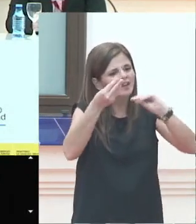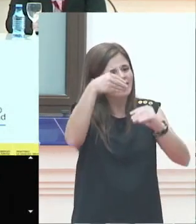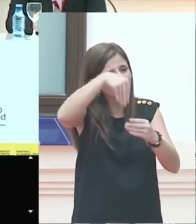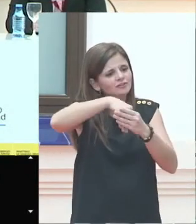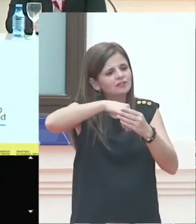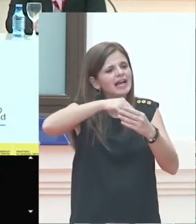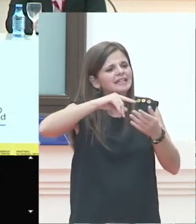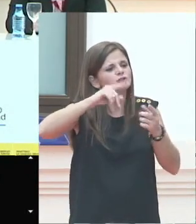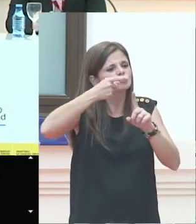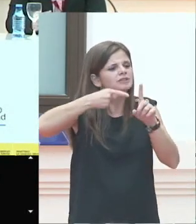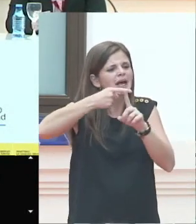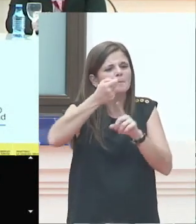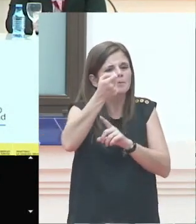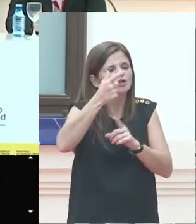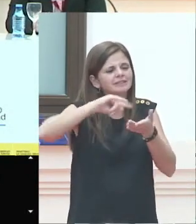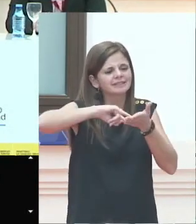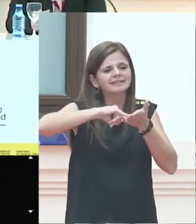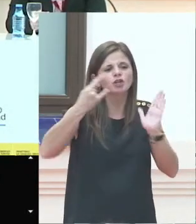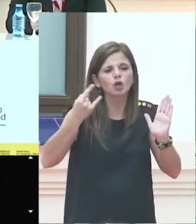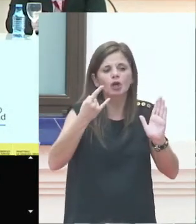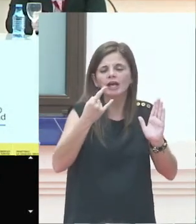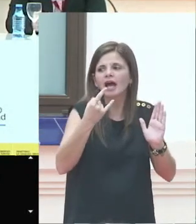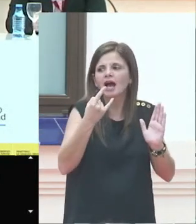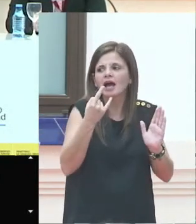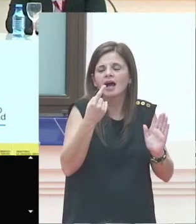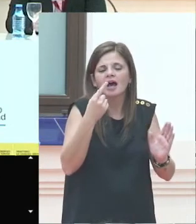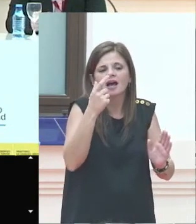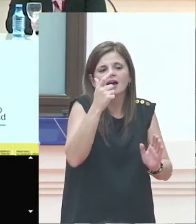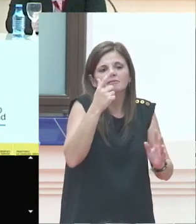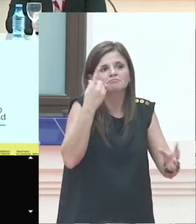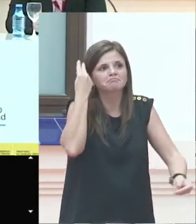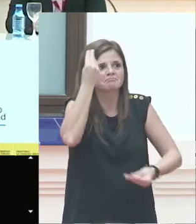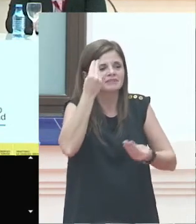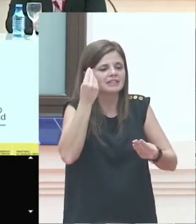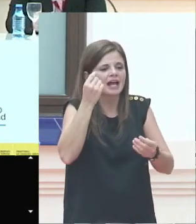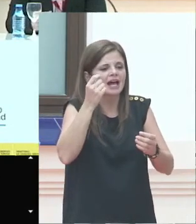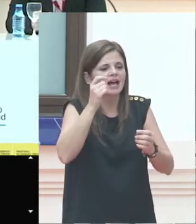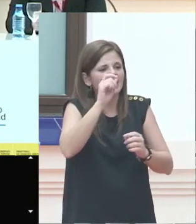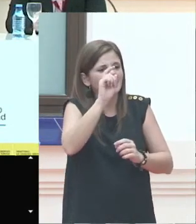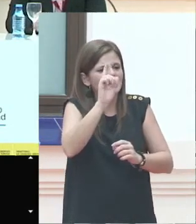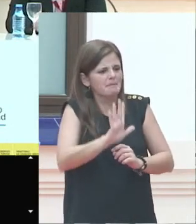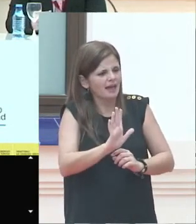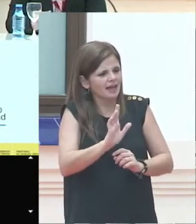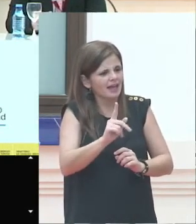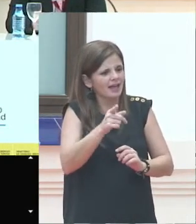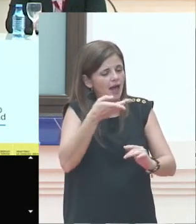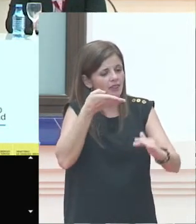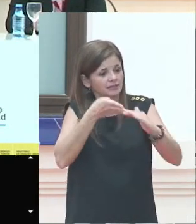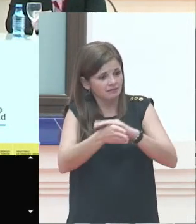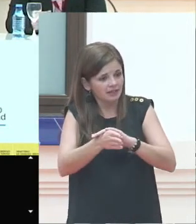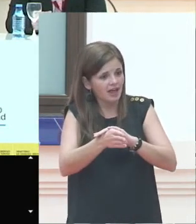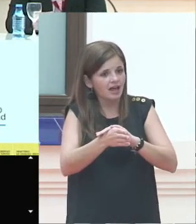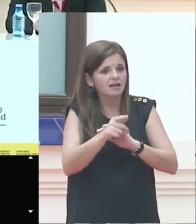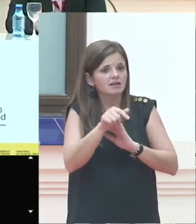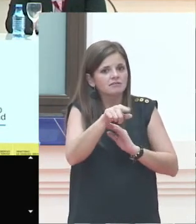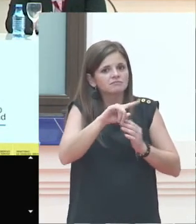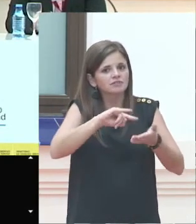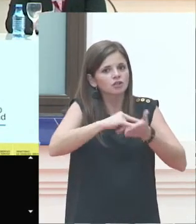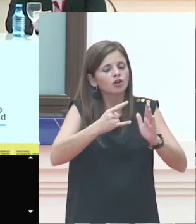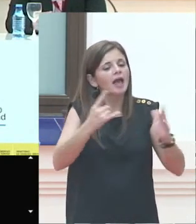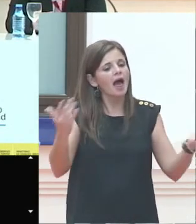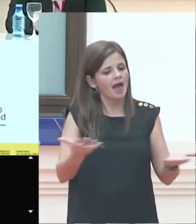Gracias. Bueno, más que una pregunta es un comentario, no sé si procede el feedback por parte de la mesa, pero yo pienso que la nube